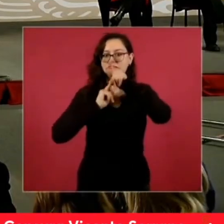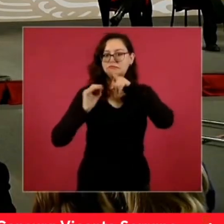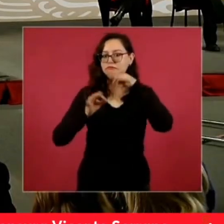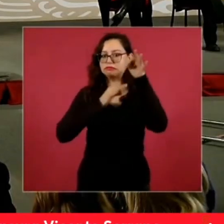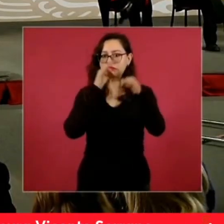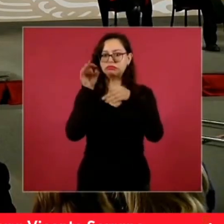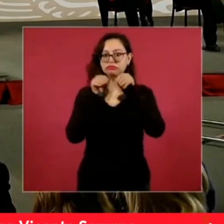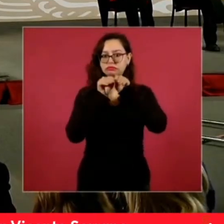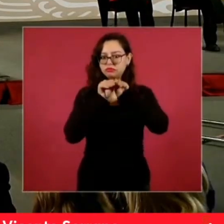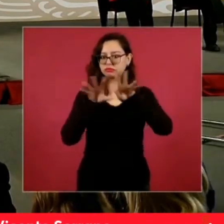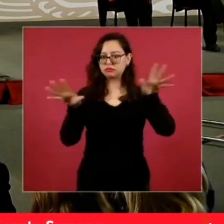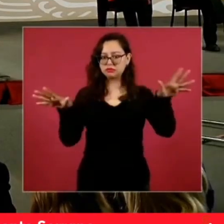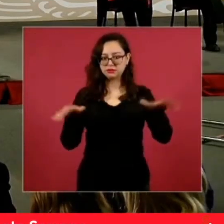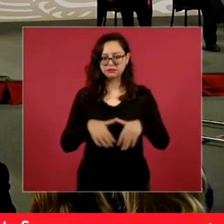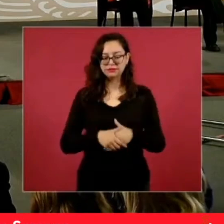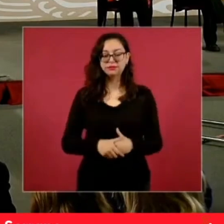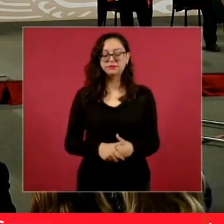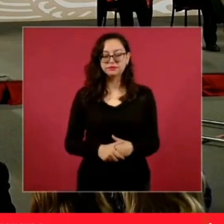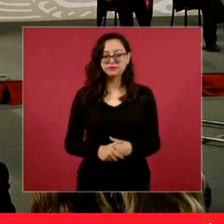ver.